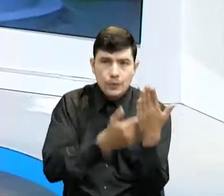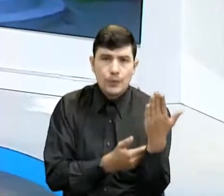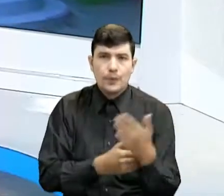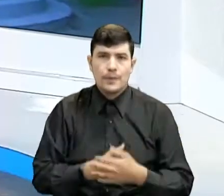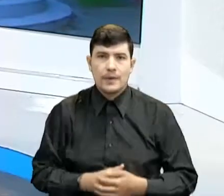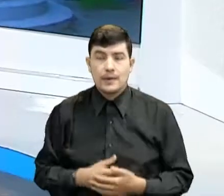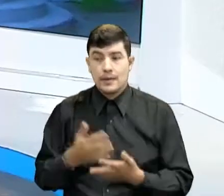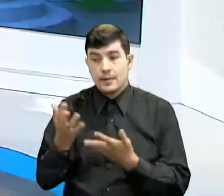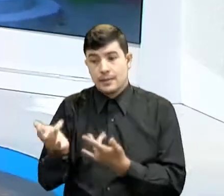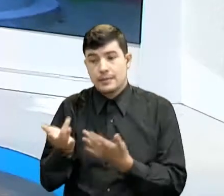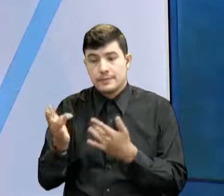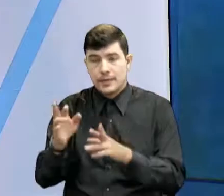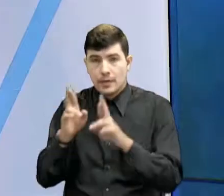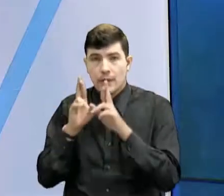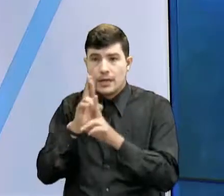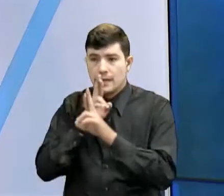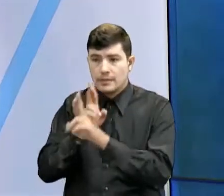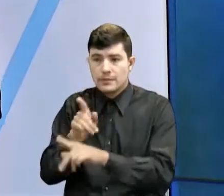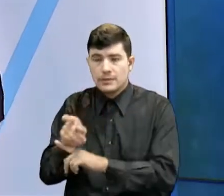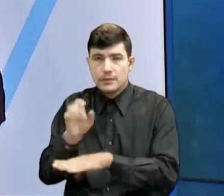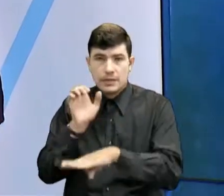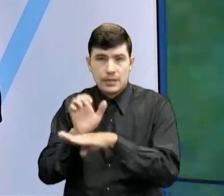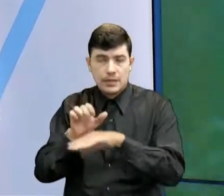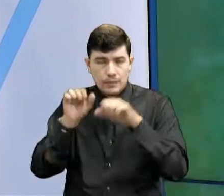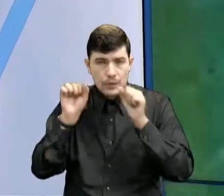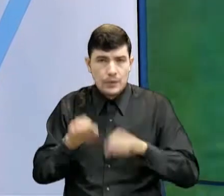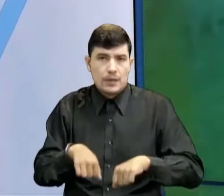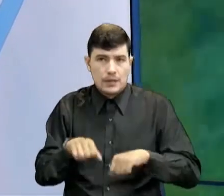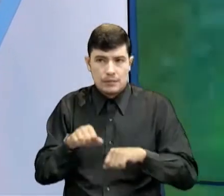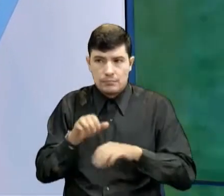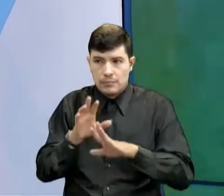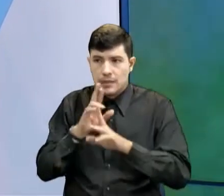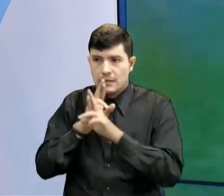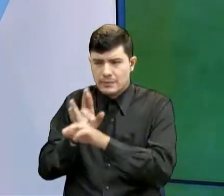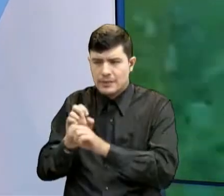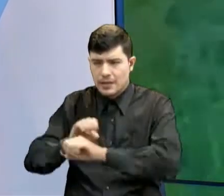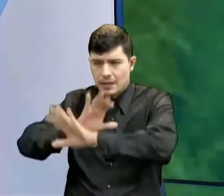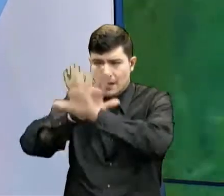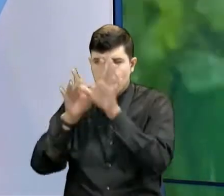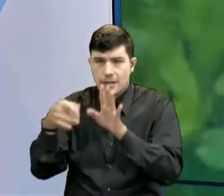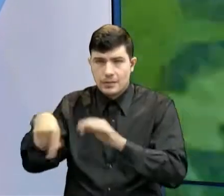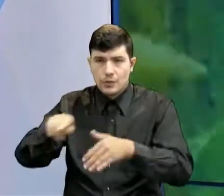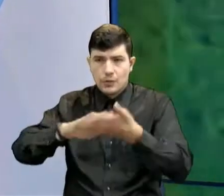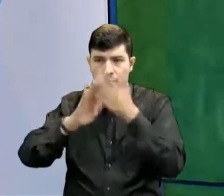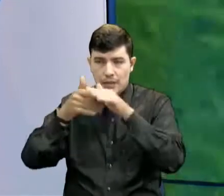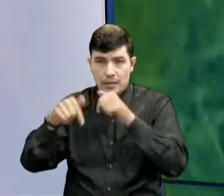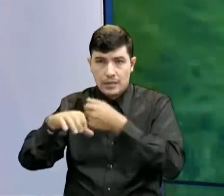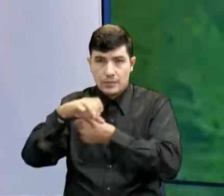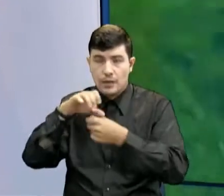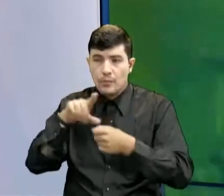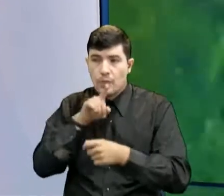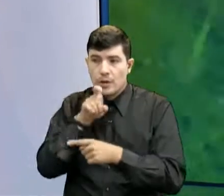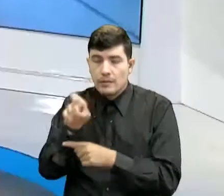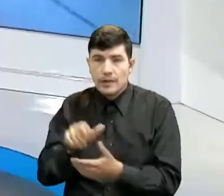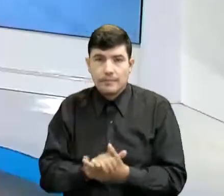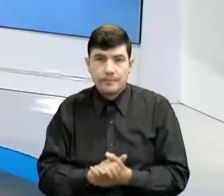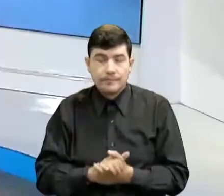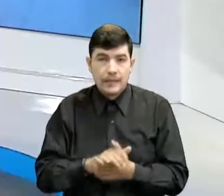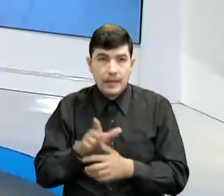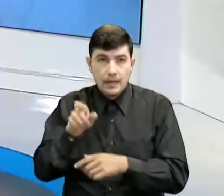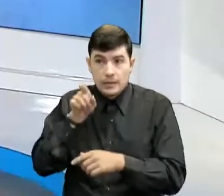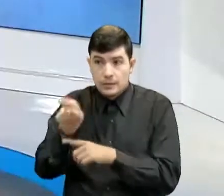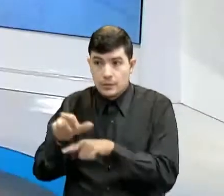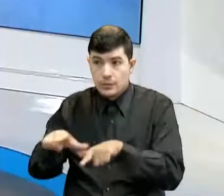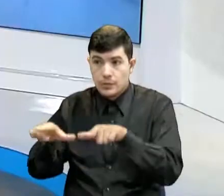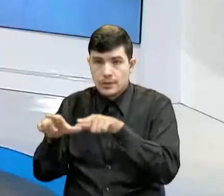esperamos una pronta respuesta de esta entidad para darle una respuesta clara a los habitantes de bucaramanga y desde este lugar